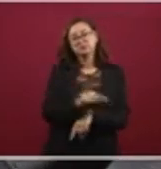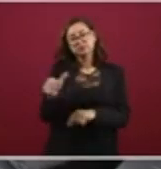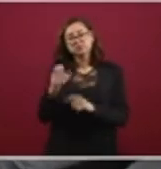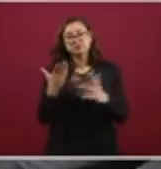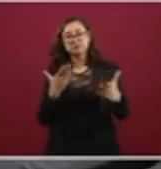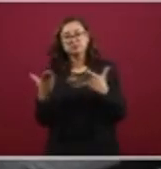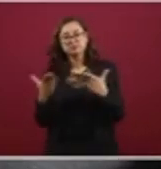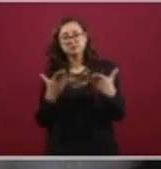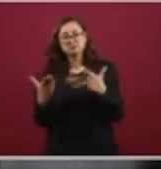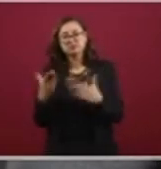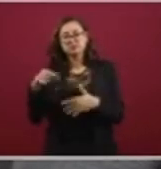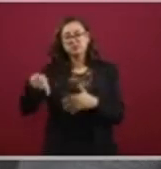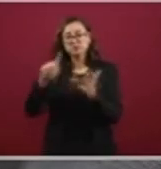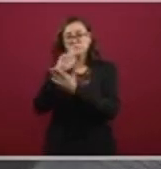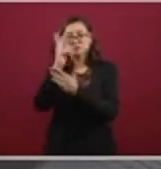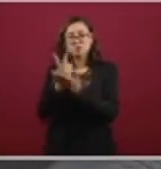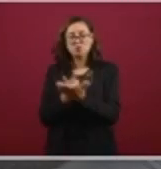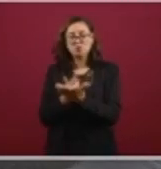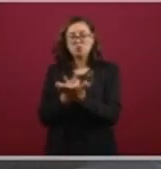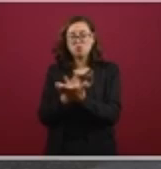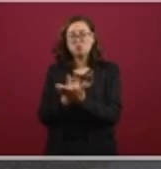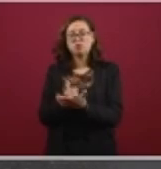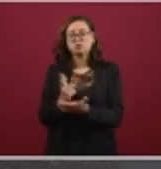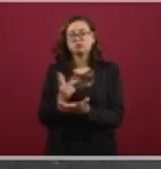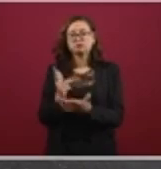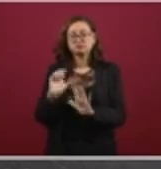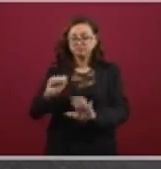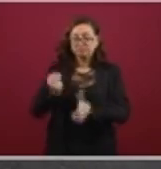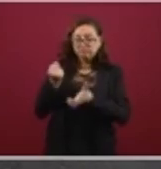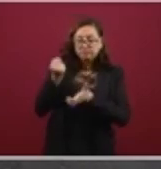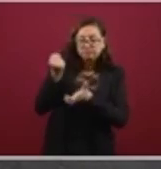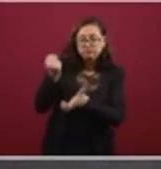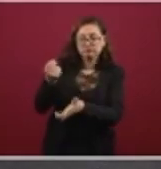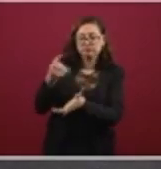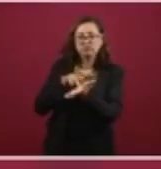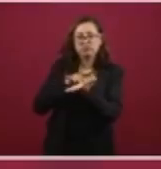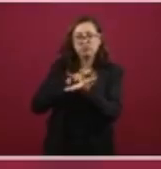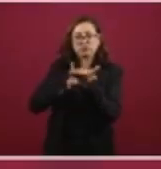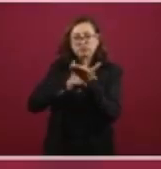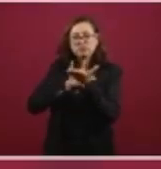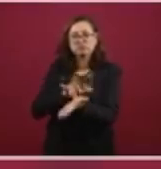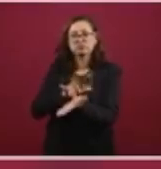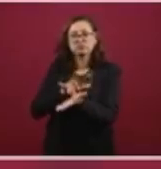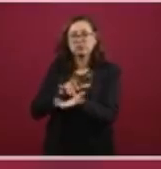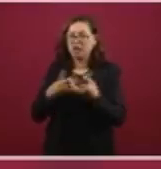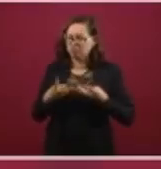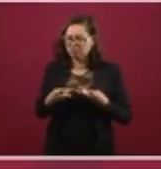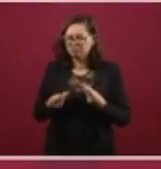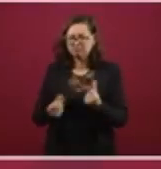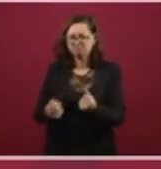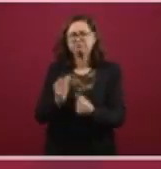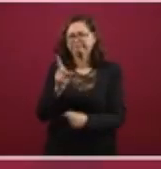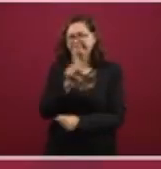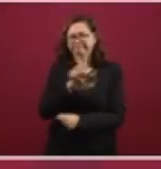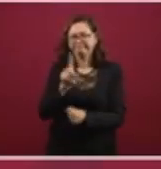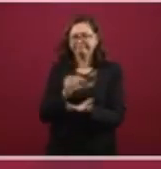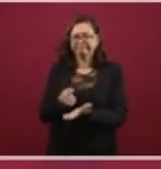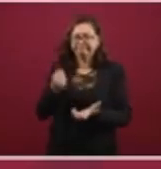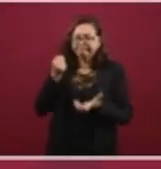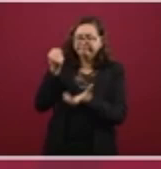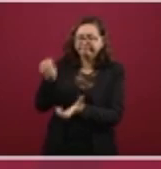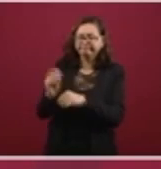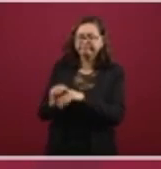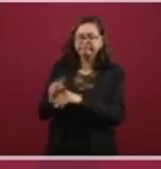Este programa significa una inversión, que no un gasto, de 40